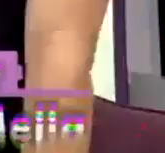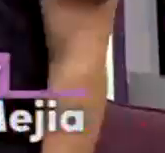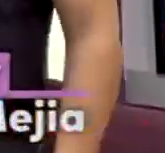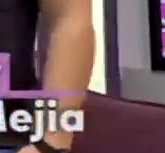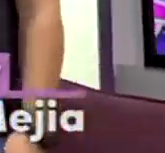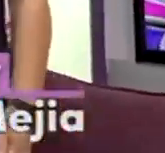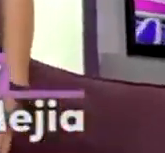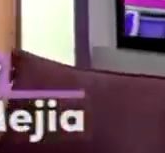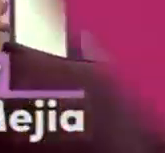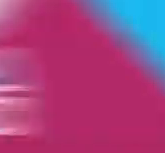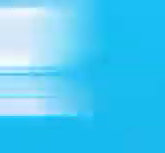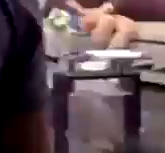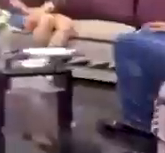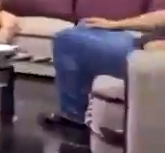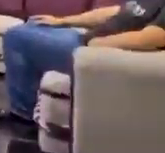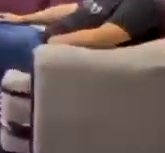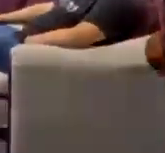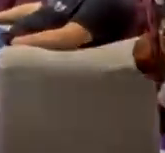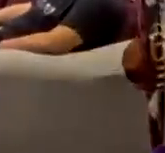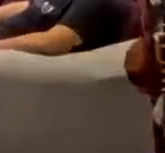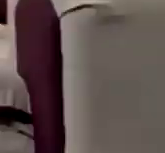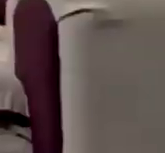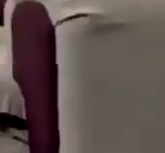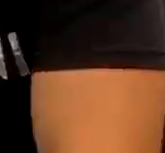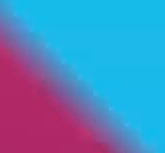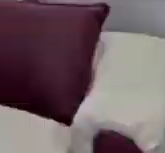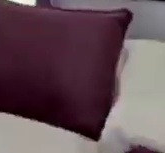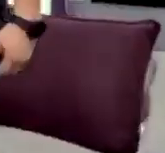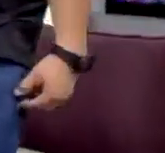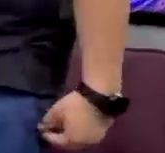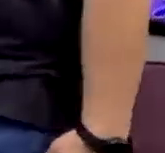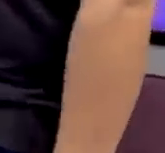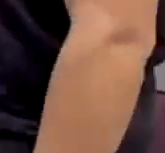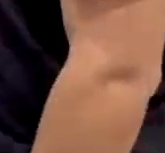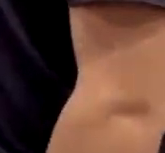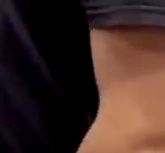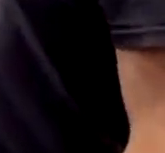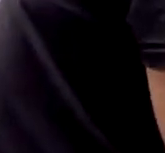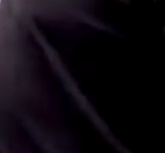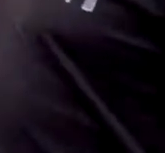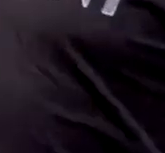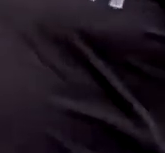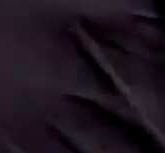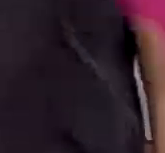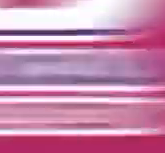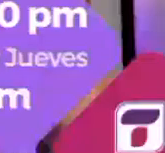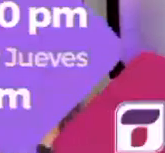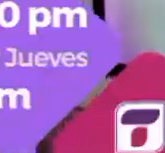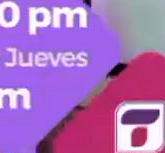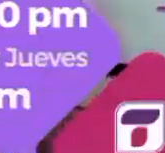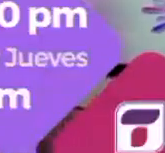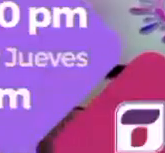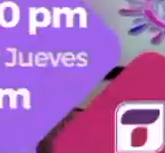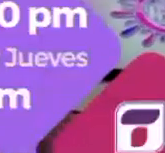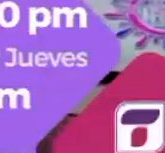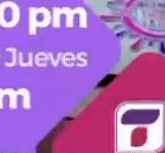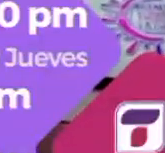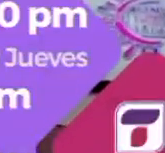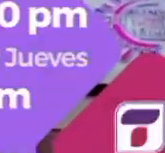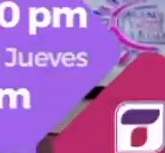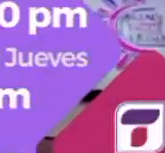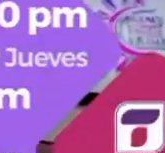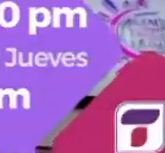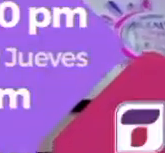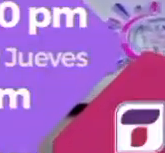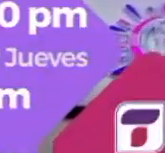Rory Mejía. Y nosotros los vamos a estar acompañando en su programa Buenas Tardes, Tlaxcala. En punto de las 2 de la